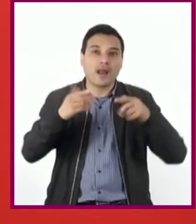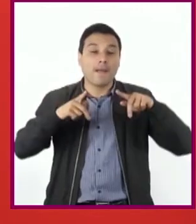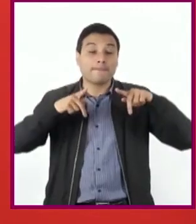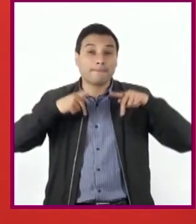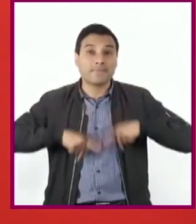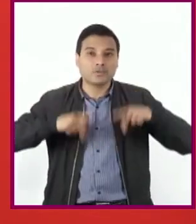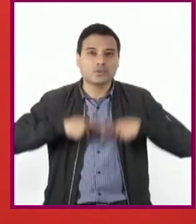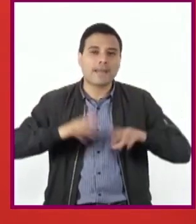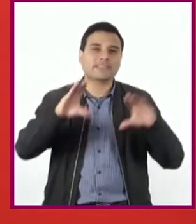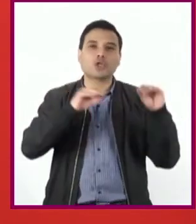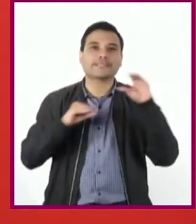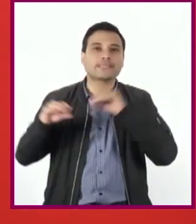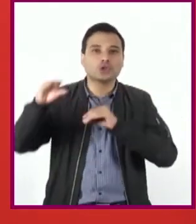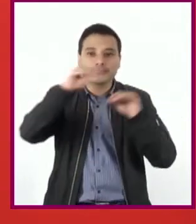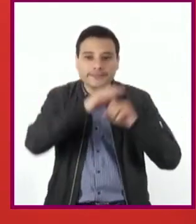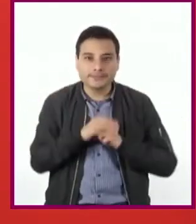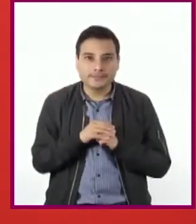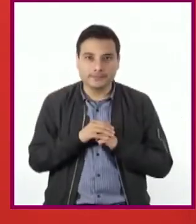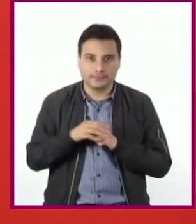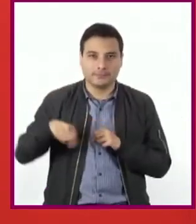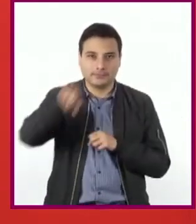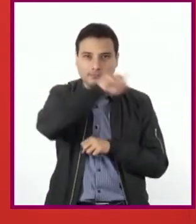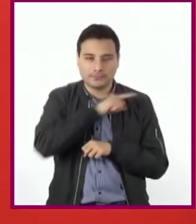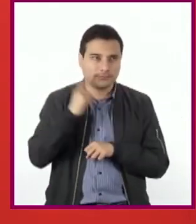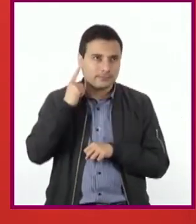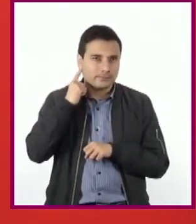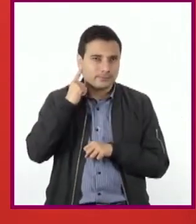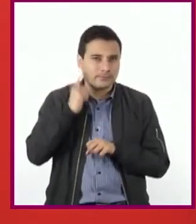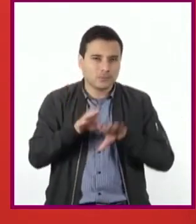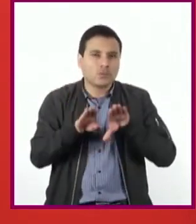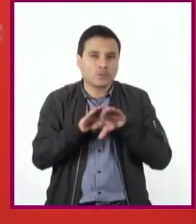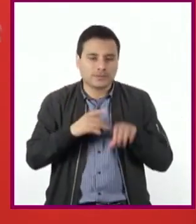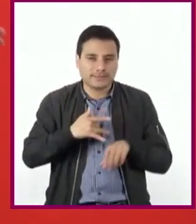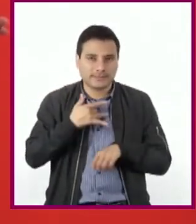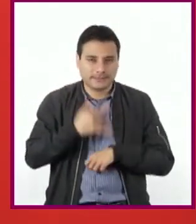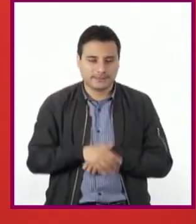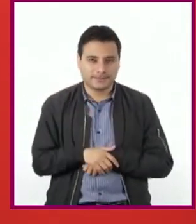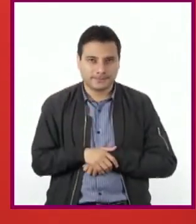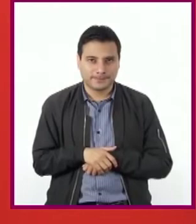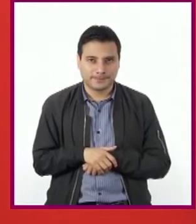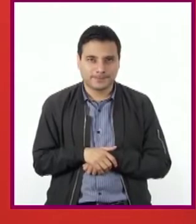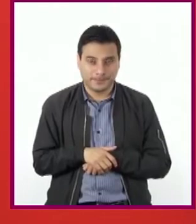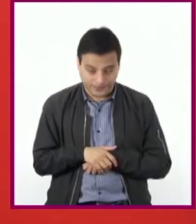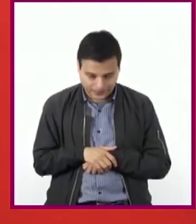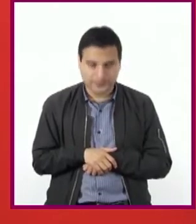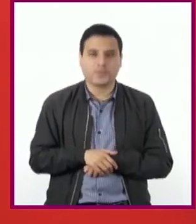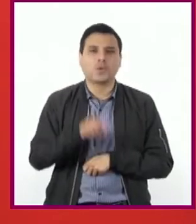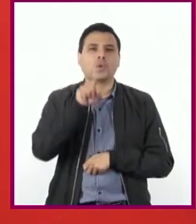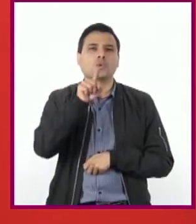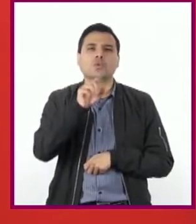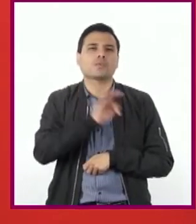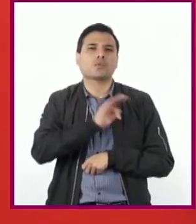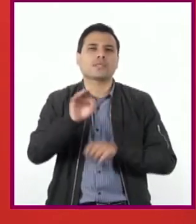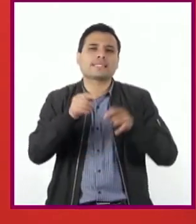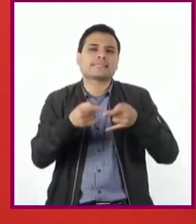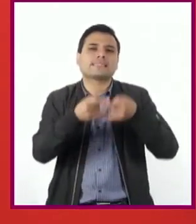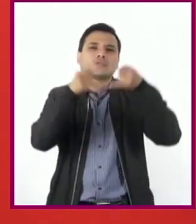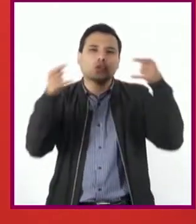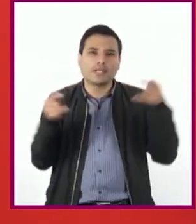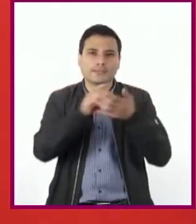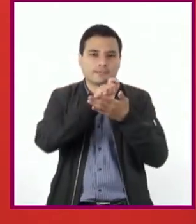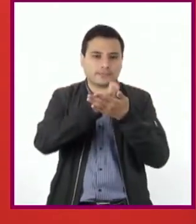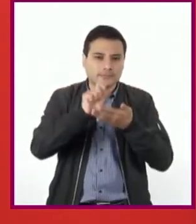Una vez escrita en su cuaderno, recreen su historia con los elementos que tengan en casa. Puede ser una historieta,